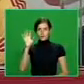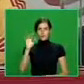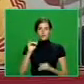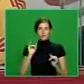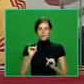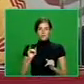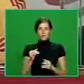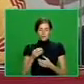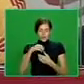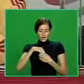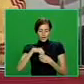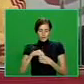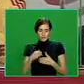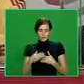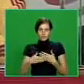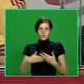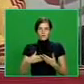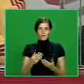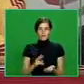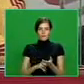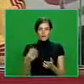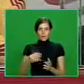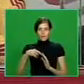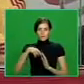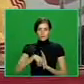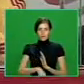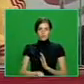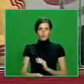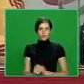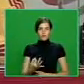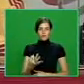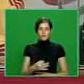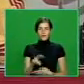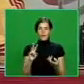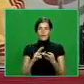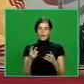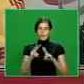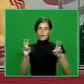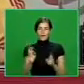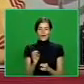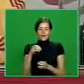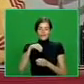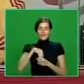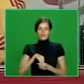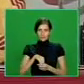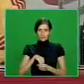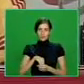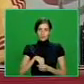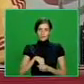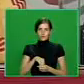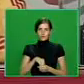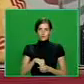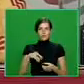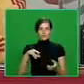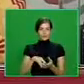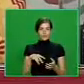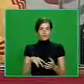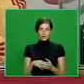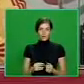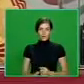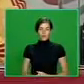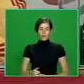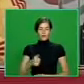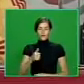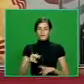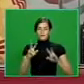entrañas desde su verdad más profunda la paz desde adentro la Consigna y más que